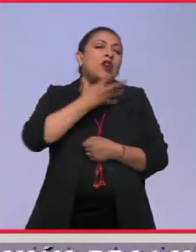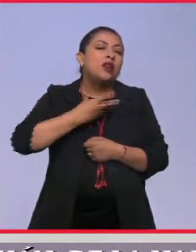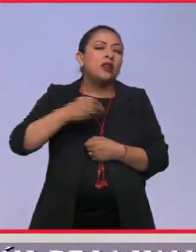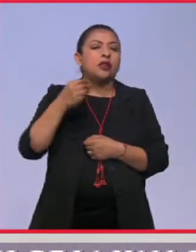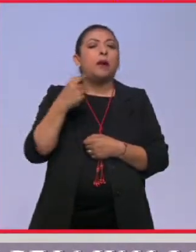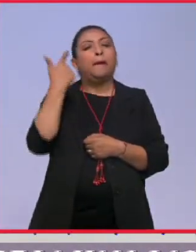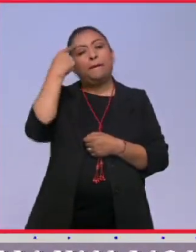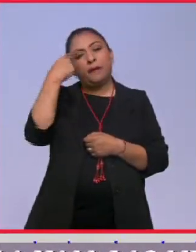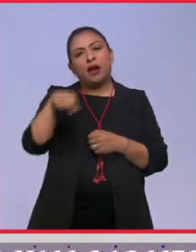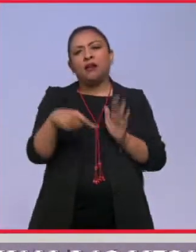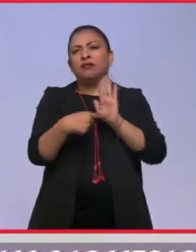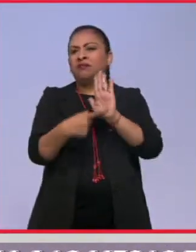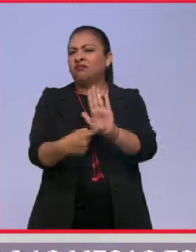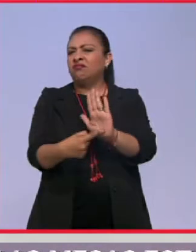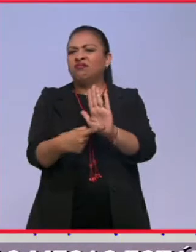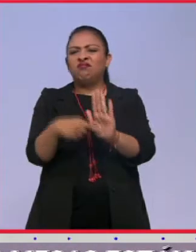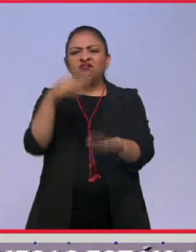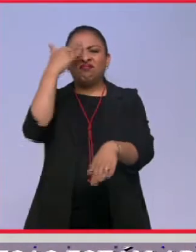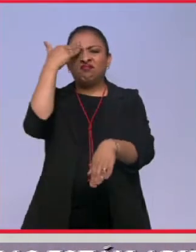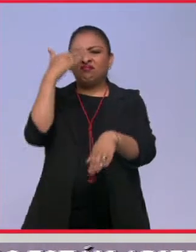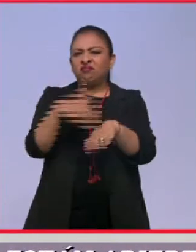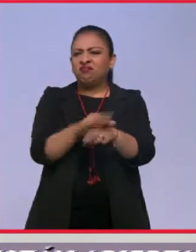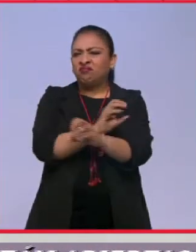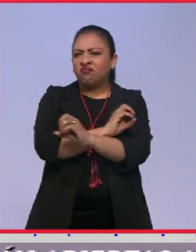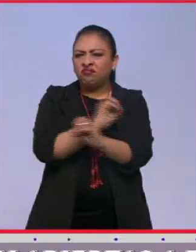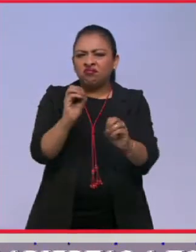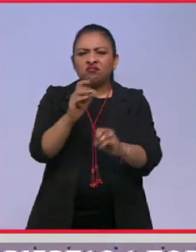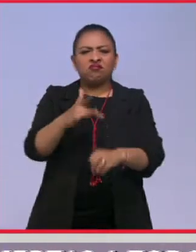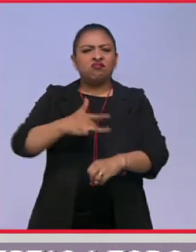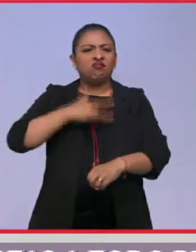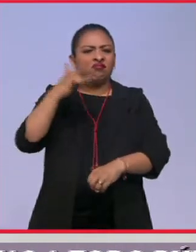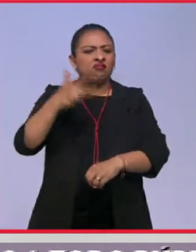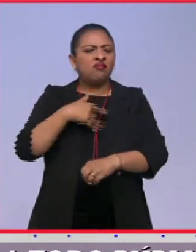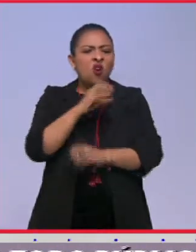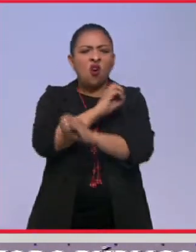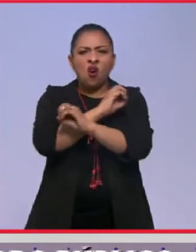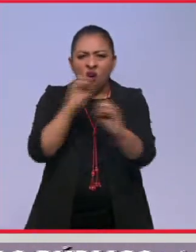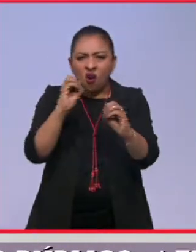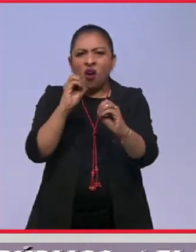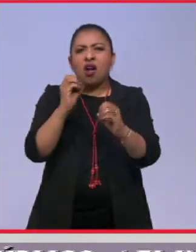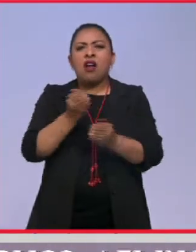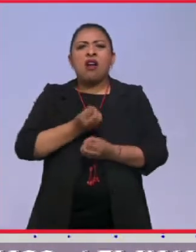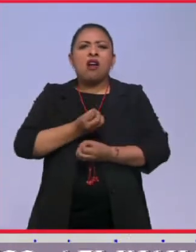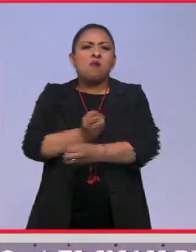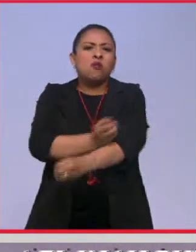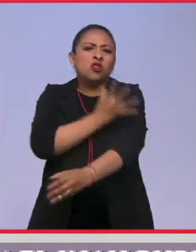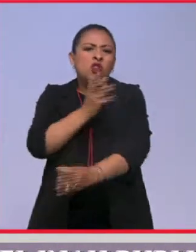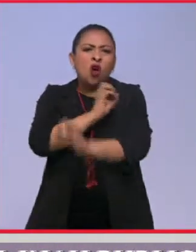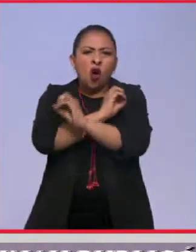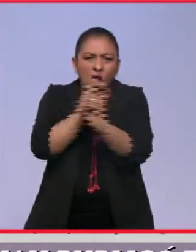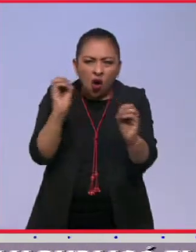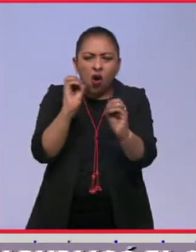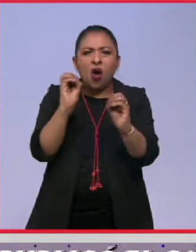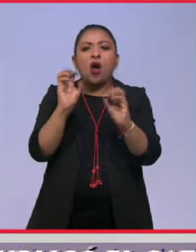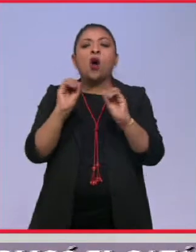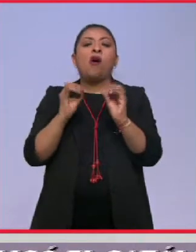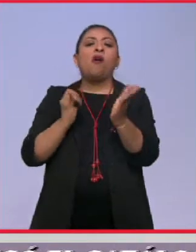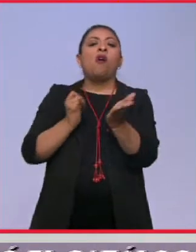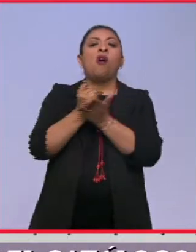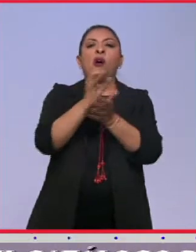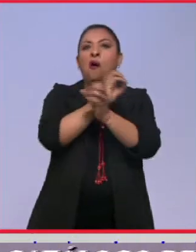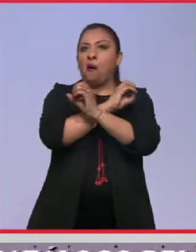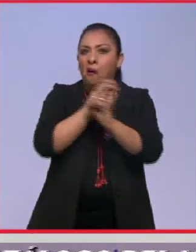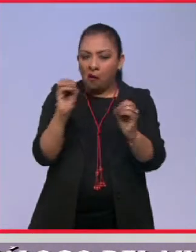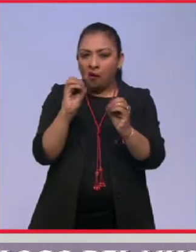no hay nada de memoria, ni hay sentimientos, ni hay emociones, ni hay toma de